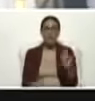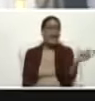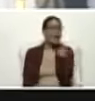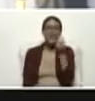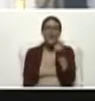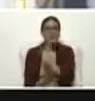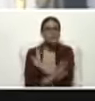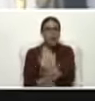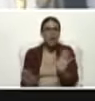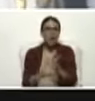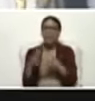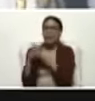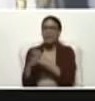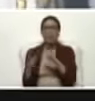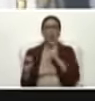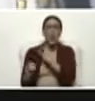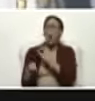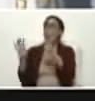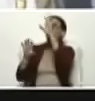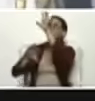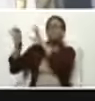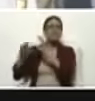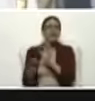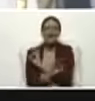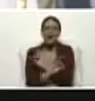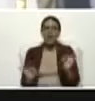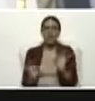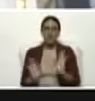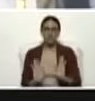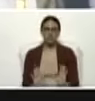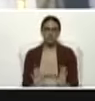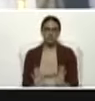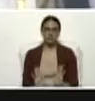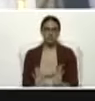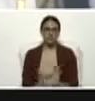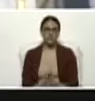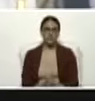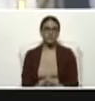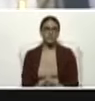de oligarcas, ni de fascistas.